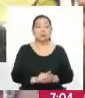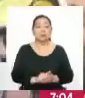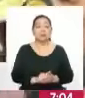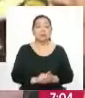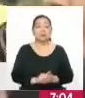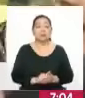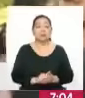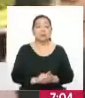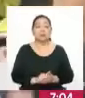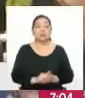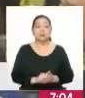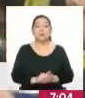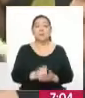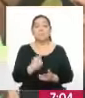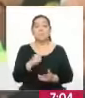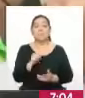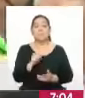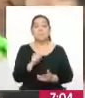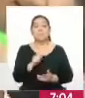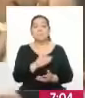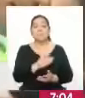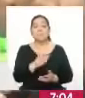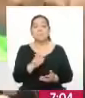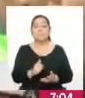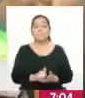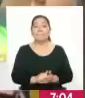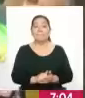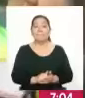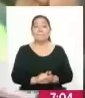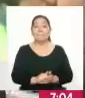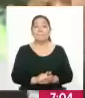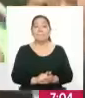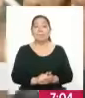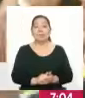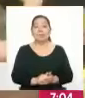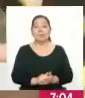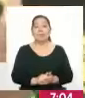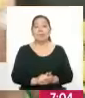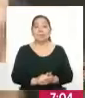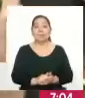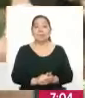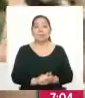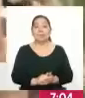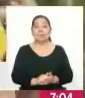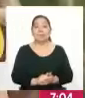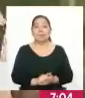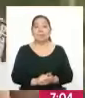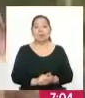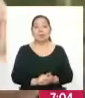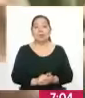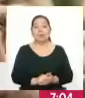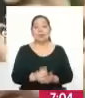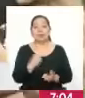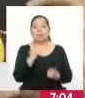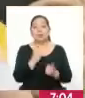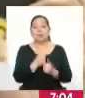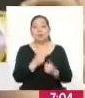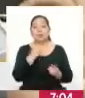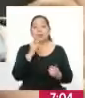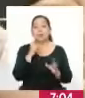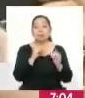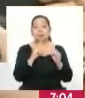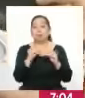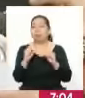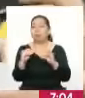Ok. Para Panamericana está Pamela y también está Claudia. Ya se encuentran ahorita. General, está